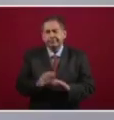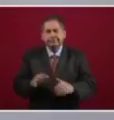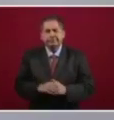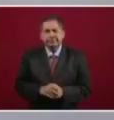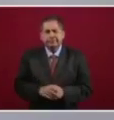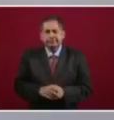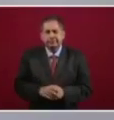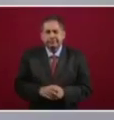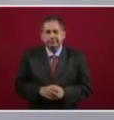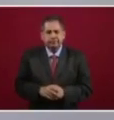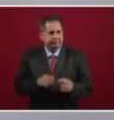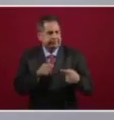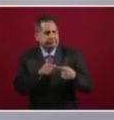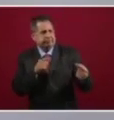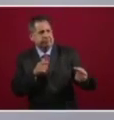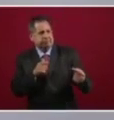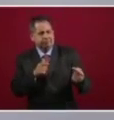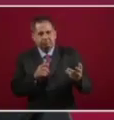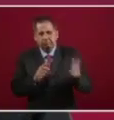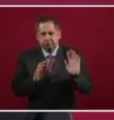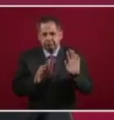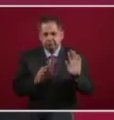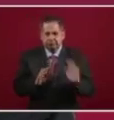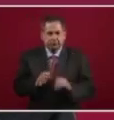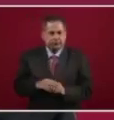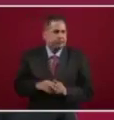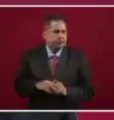Ni a mis adversarios